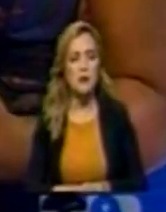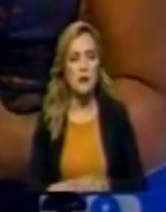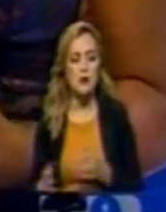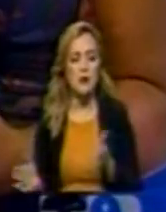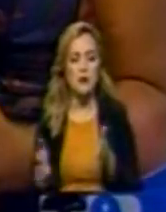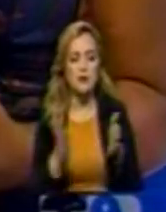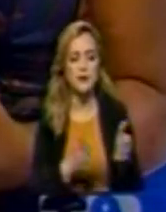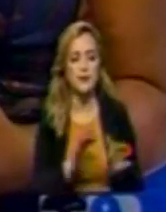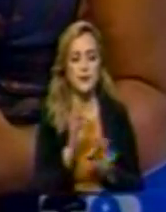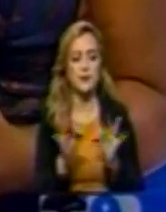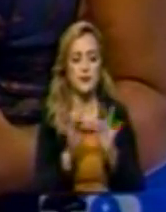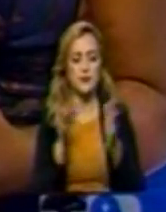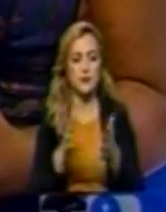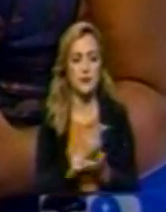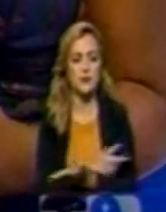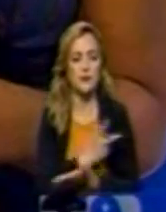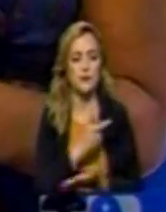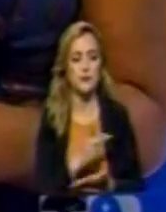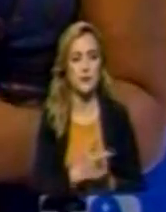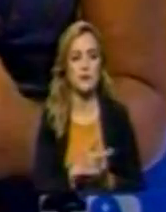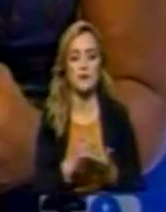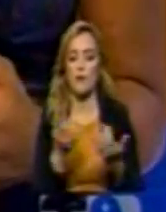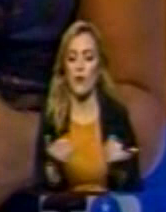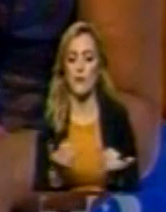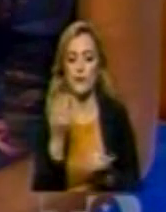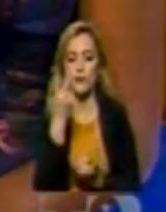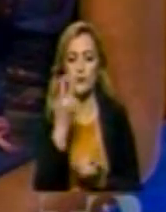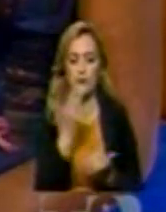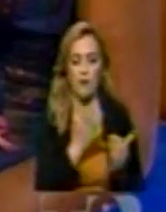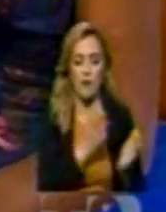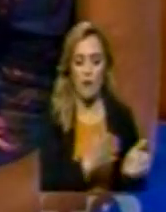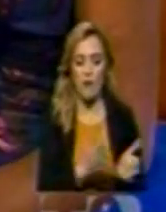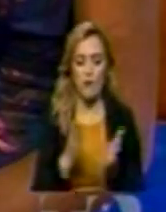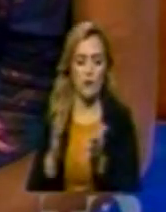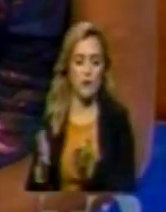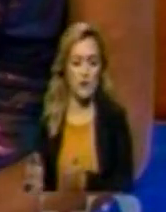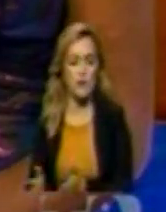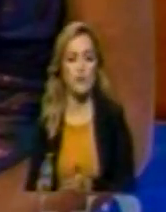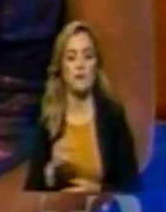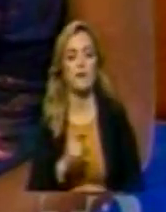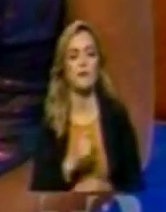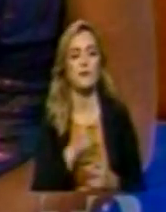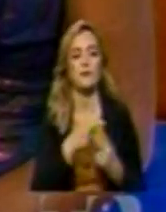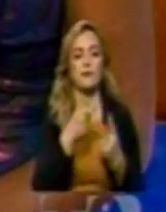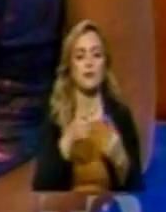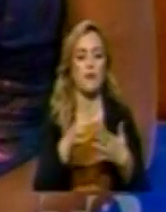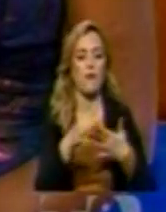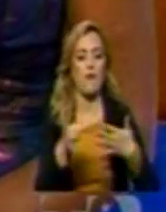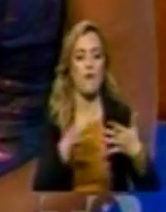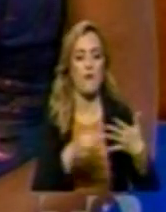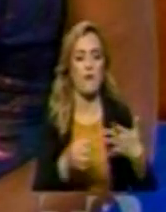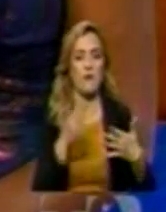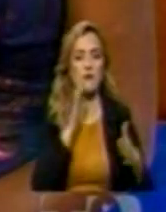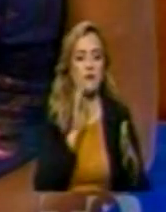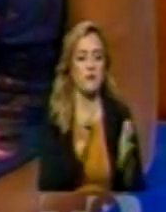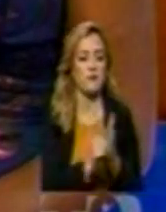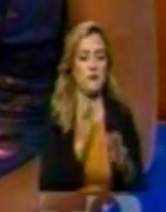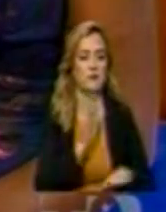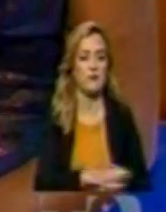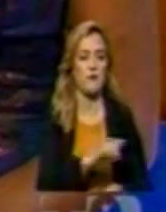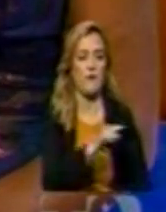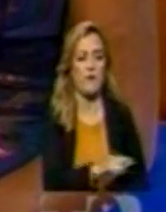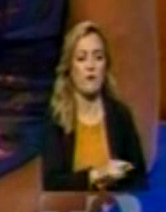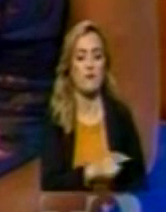La prefecta de Pichincha, Paola Pavón, se enfrenta hoy a dos audiencias en las que se resolverá el tipo de delito por el que se le acusa y las medidas